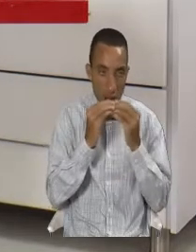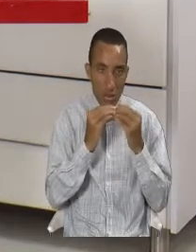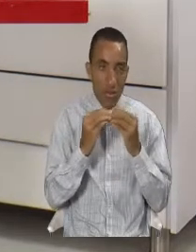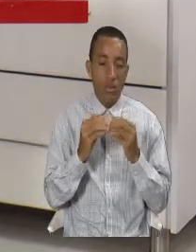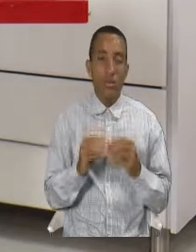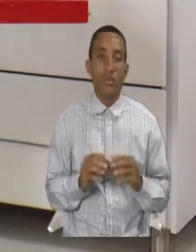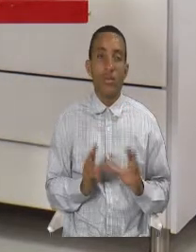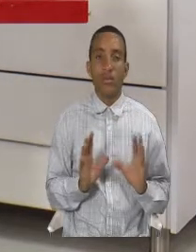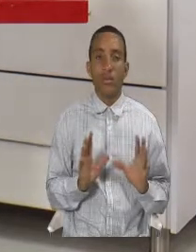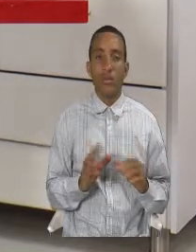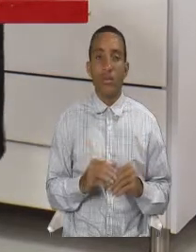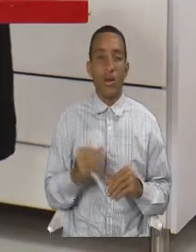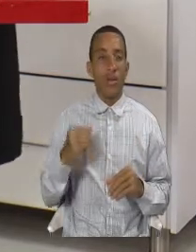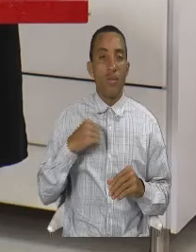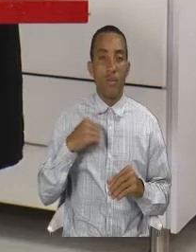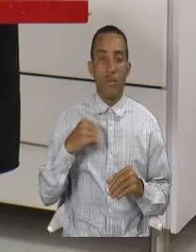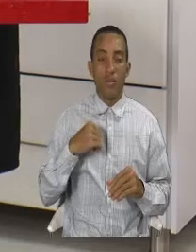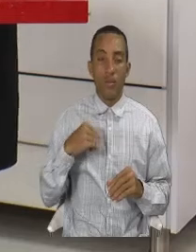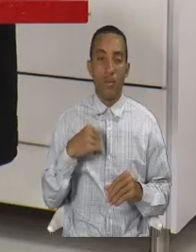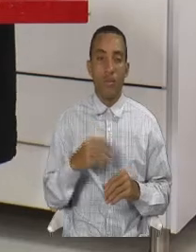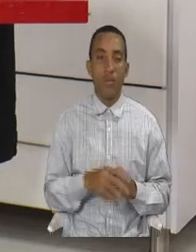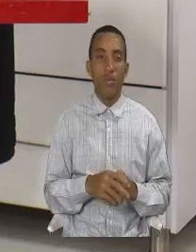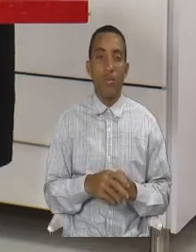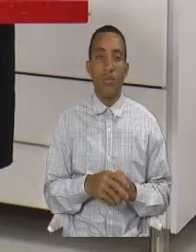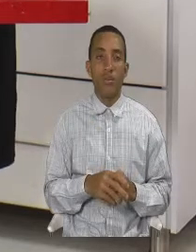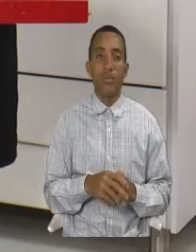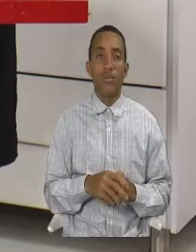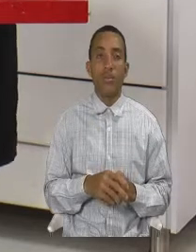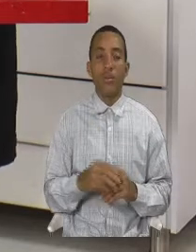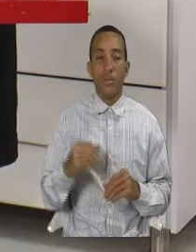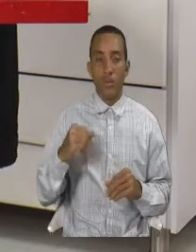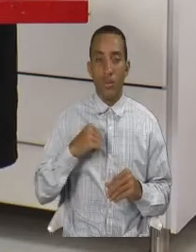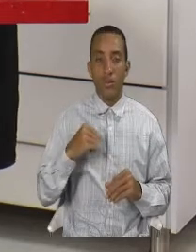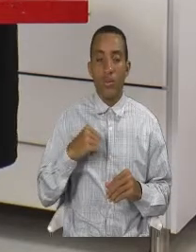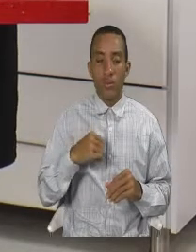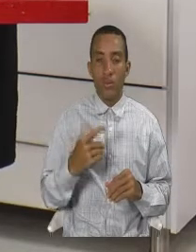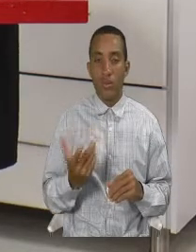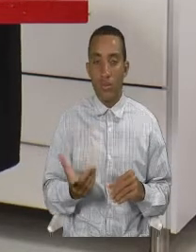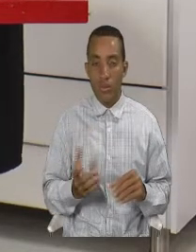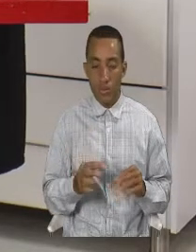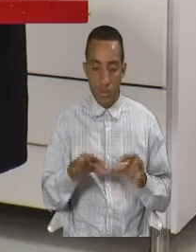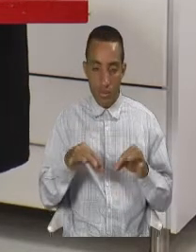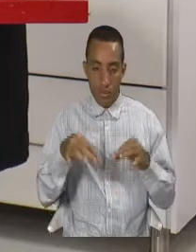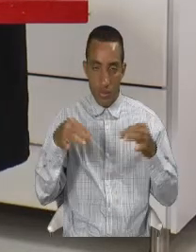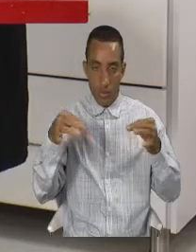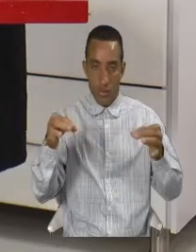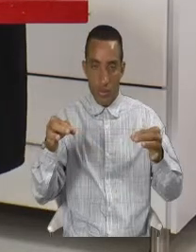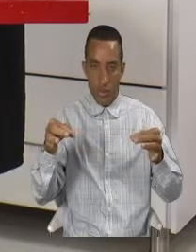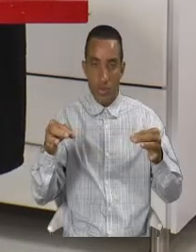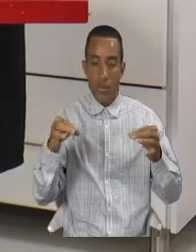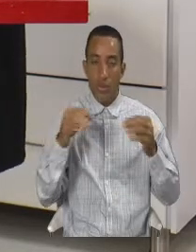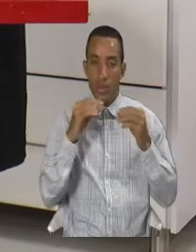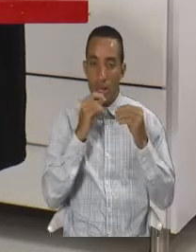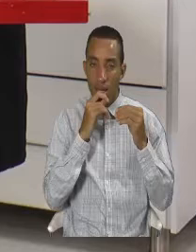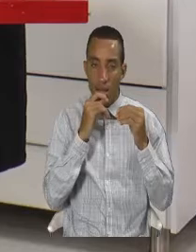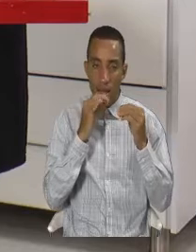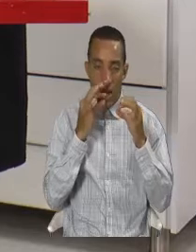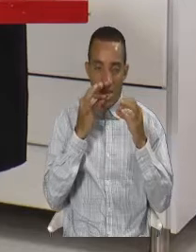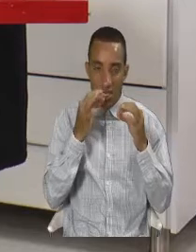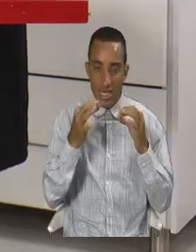caso no tenemos acá para gratinar, pero sí tenemos unas lonjitas de queso que vamos a tratar de